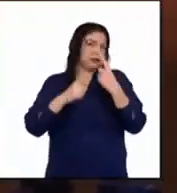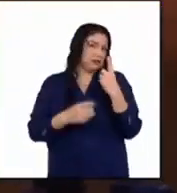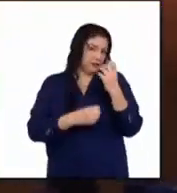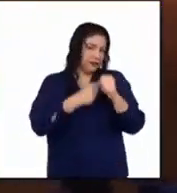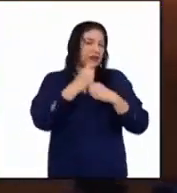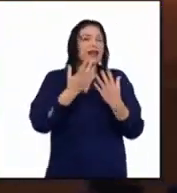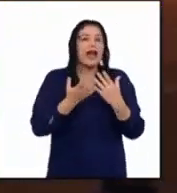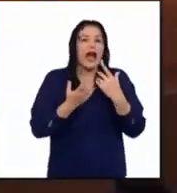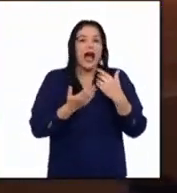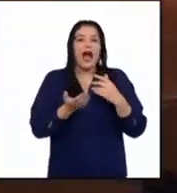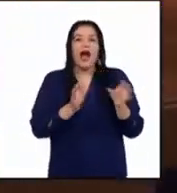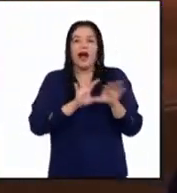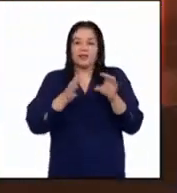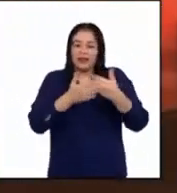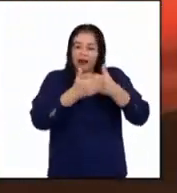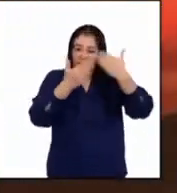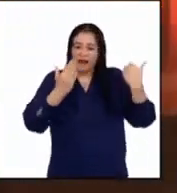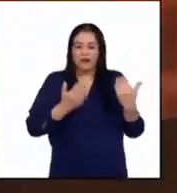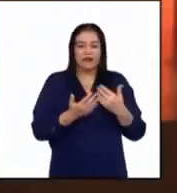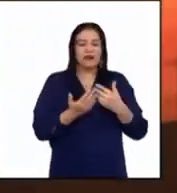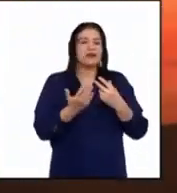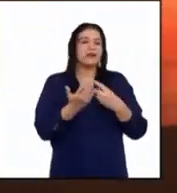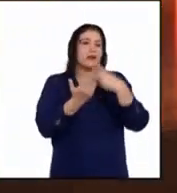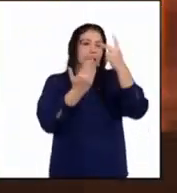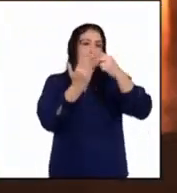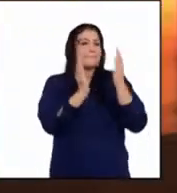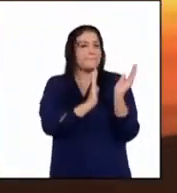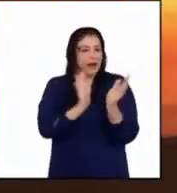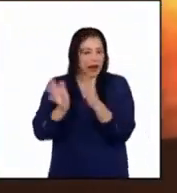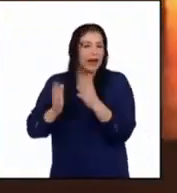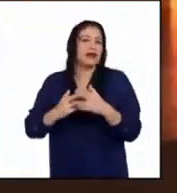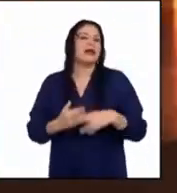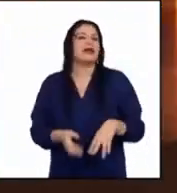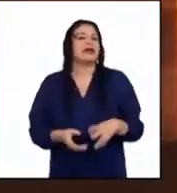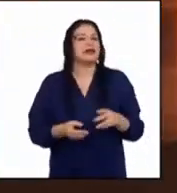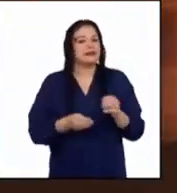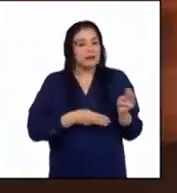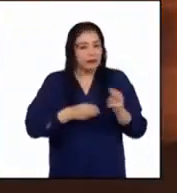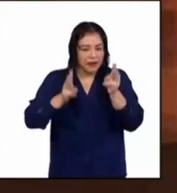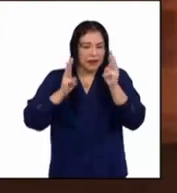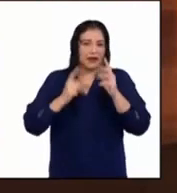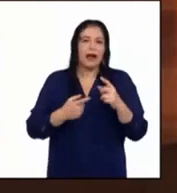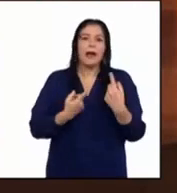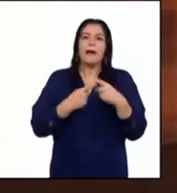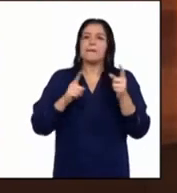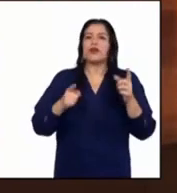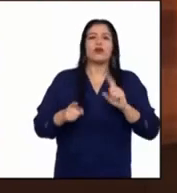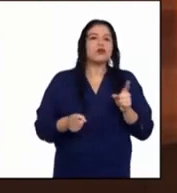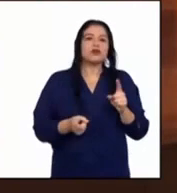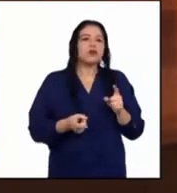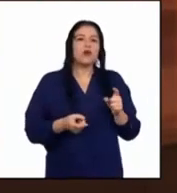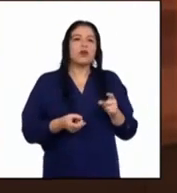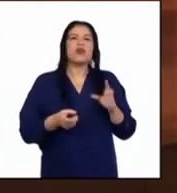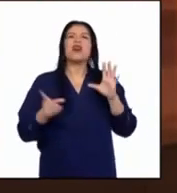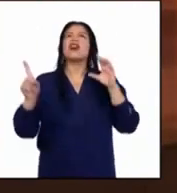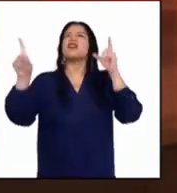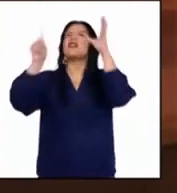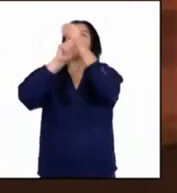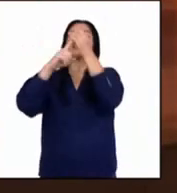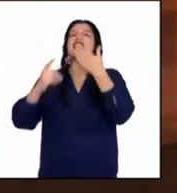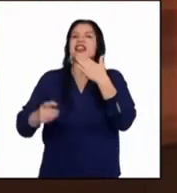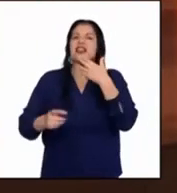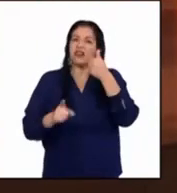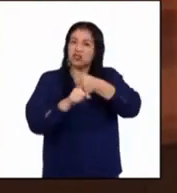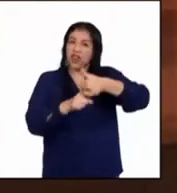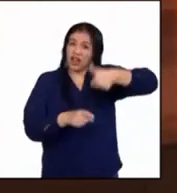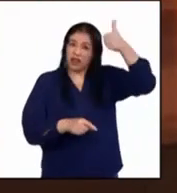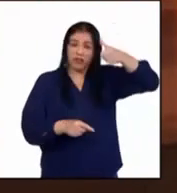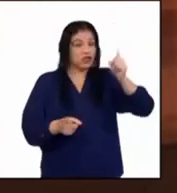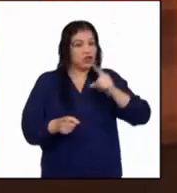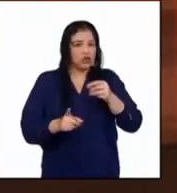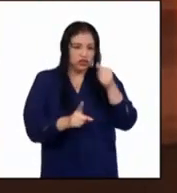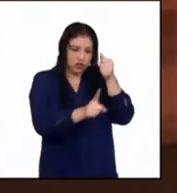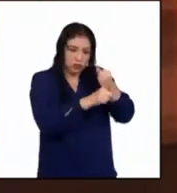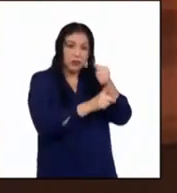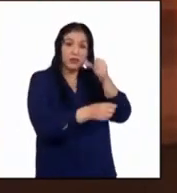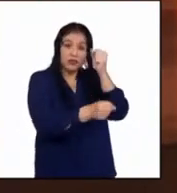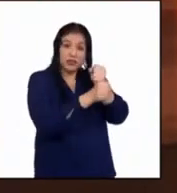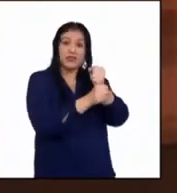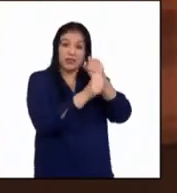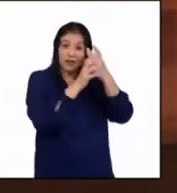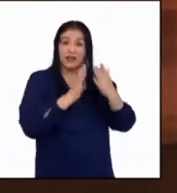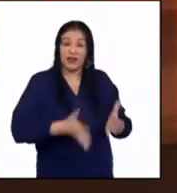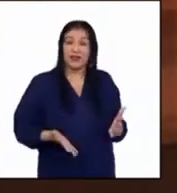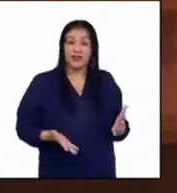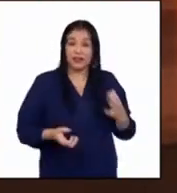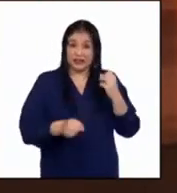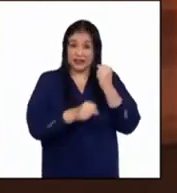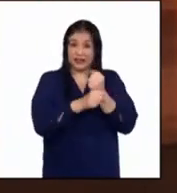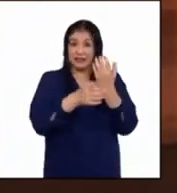hacen planes, hacen estrategias, pero los resultados no los logran los gerentes, los resultados los logran sus colaboradores, la gente que trabaja en la empresa.